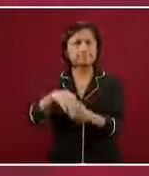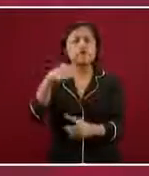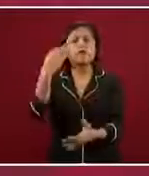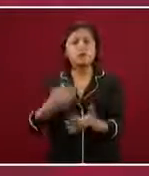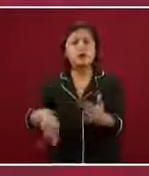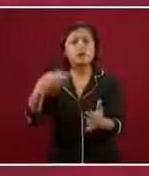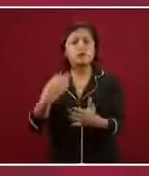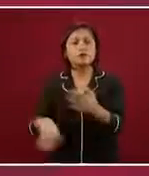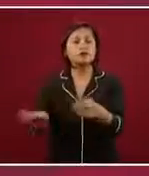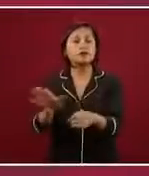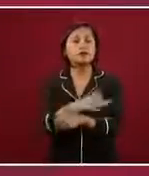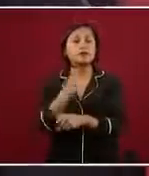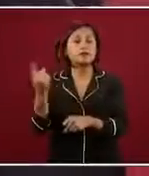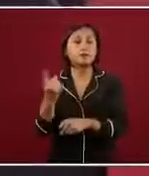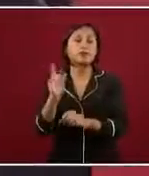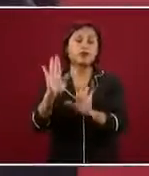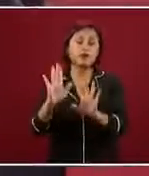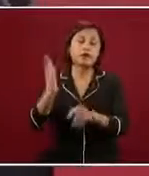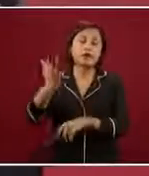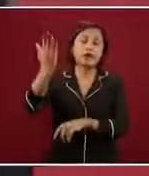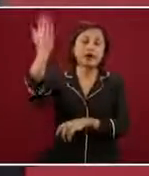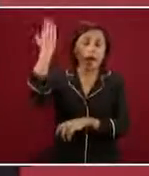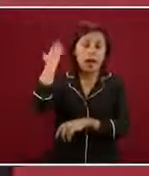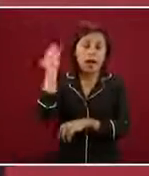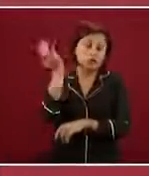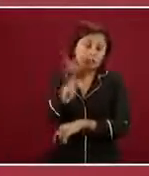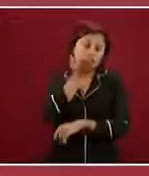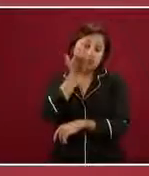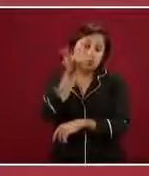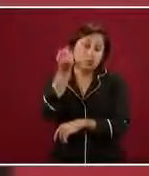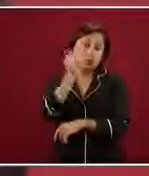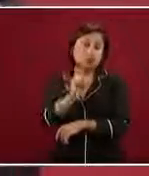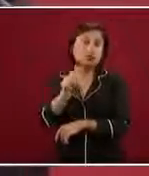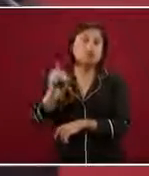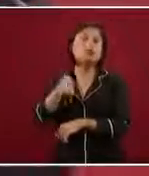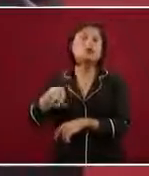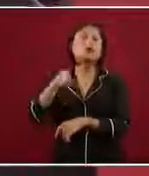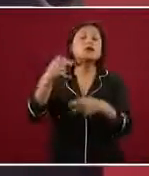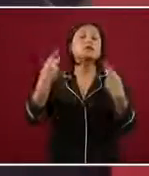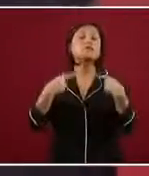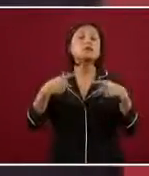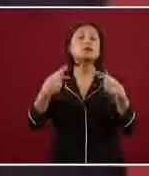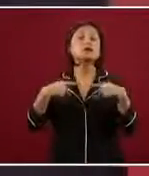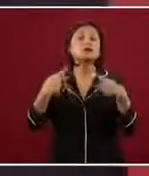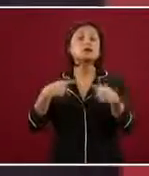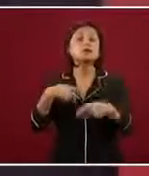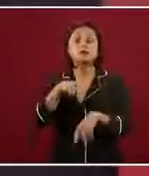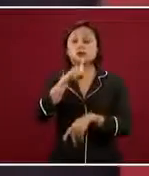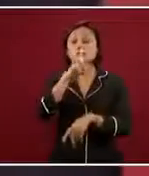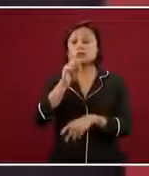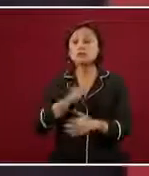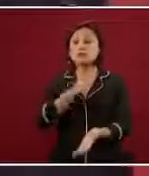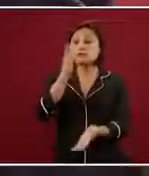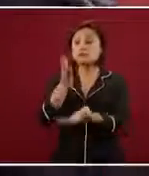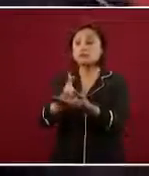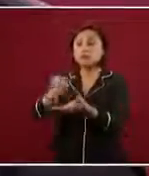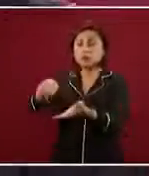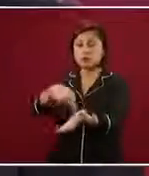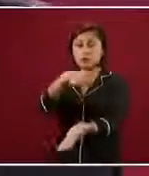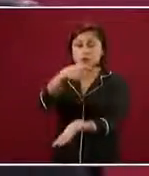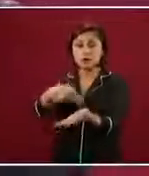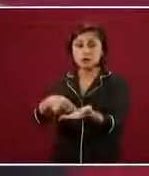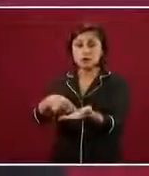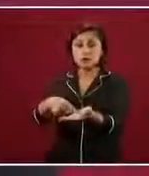existía la costumbre de que iban ciudadanos a votar y no votaban, sino se